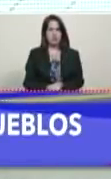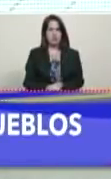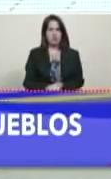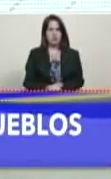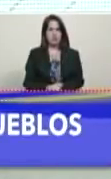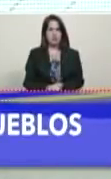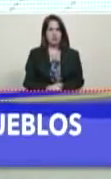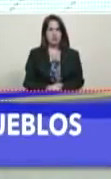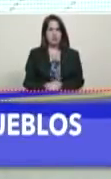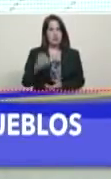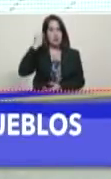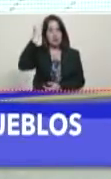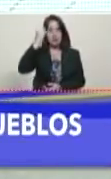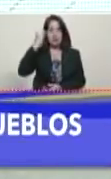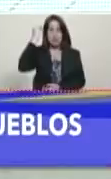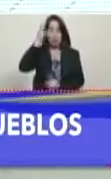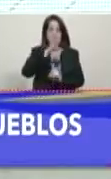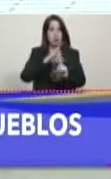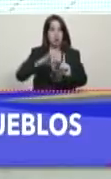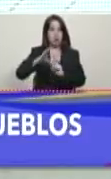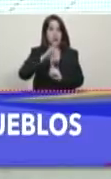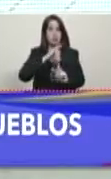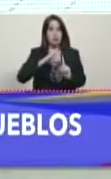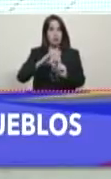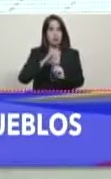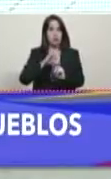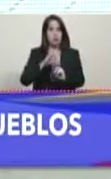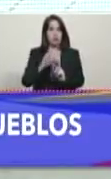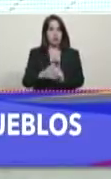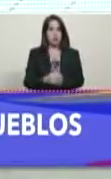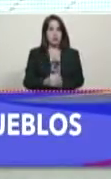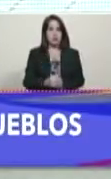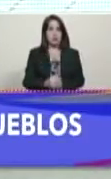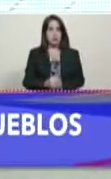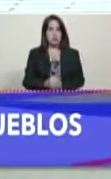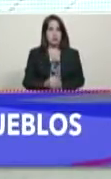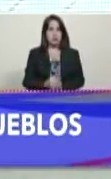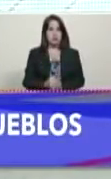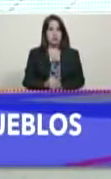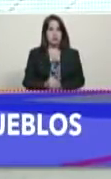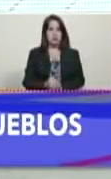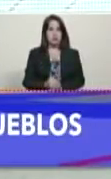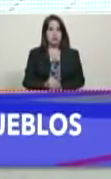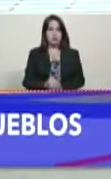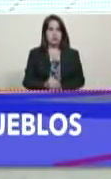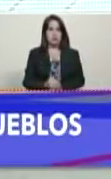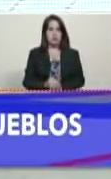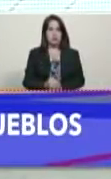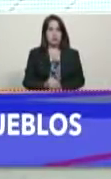de pensador escultores obreros obreras